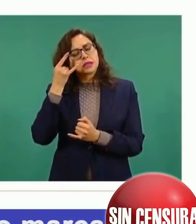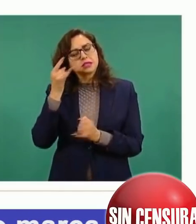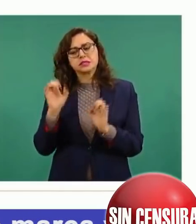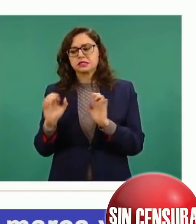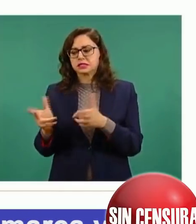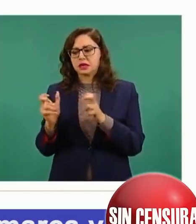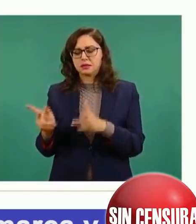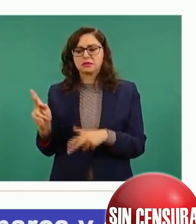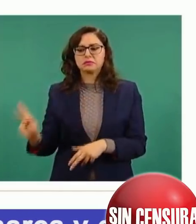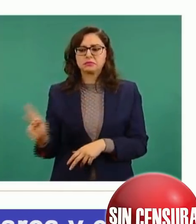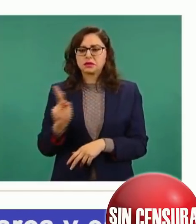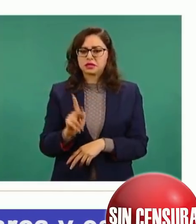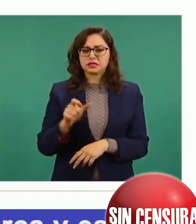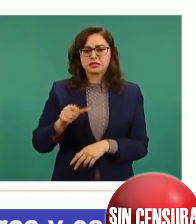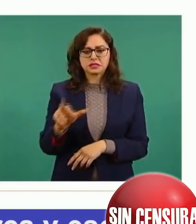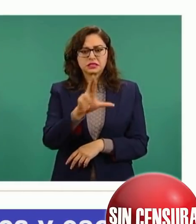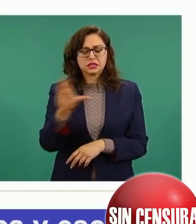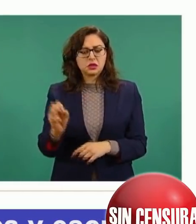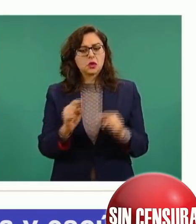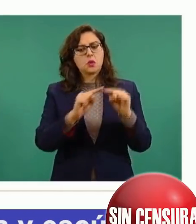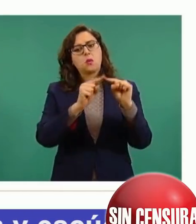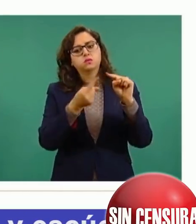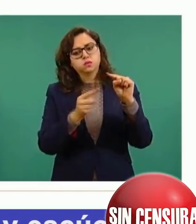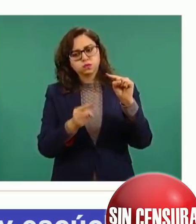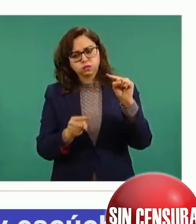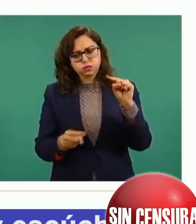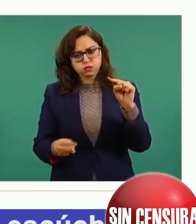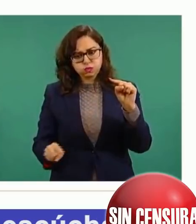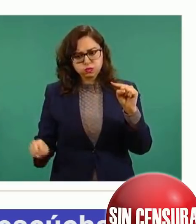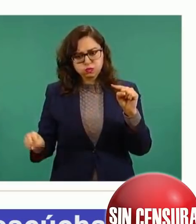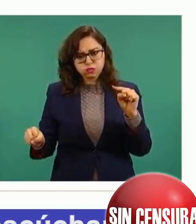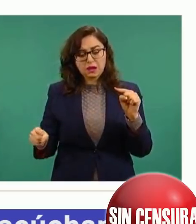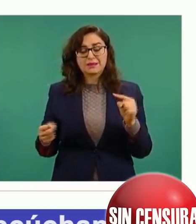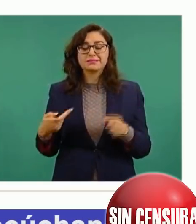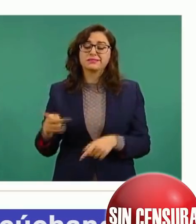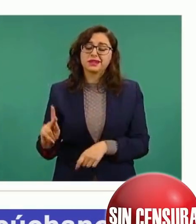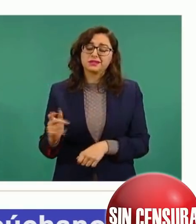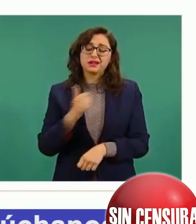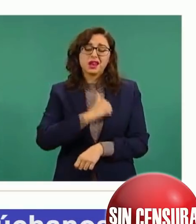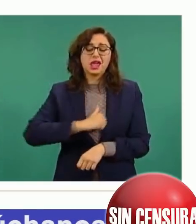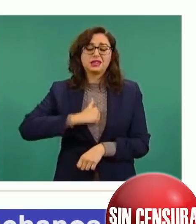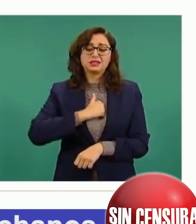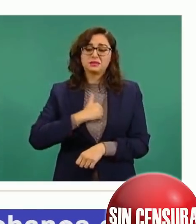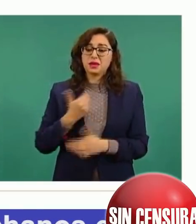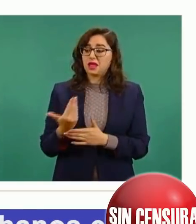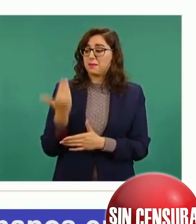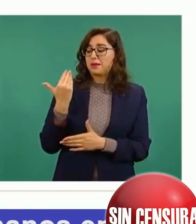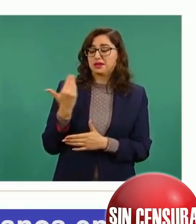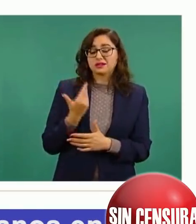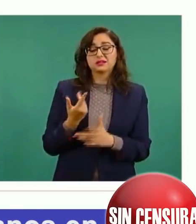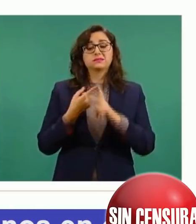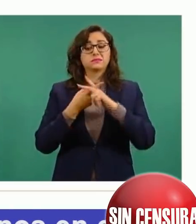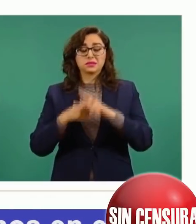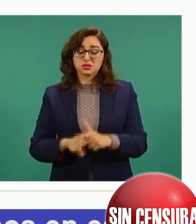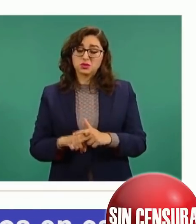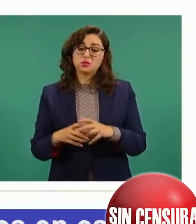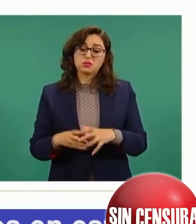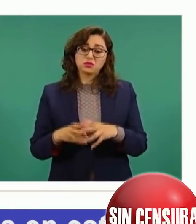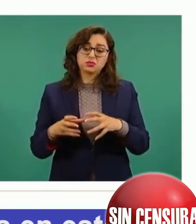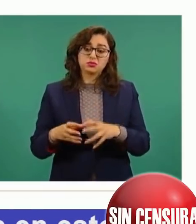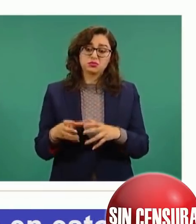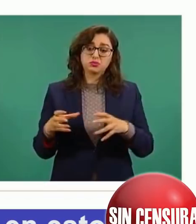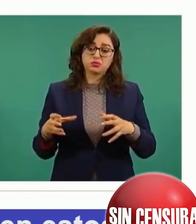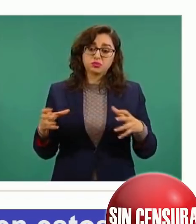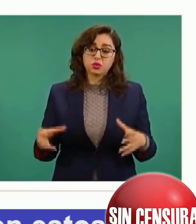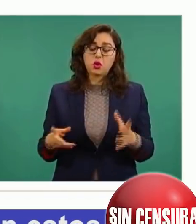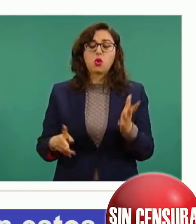reducción muy sostenida. Desafortunadamente, desde hace varias semanas se perdió, pasa a semáforo naranja